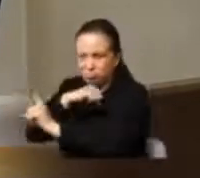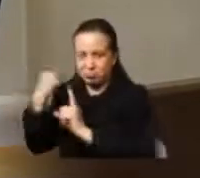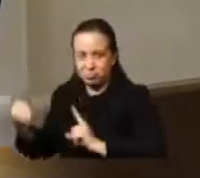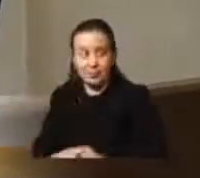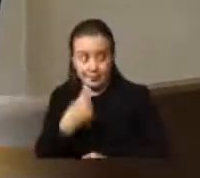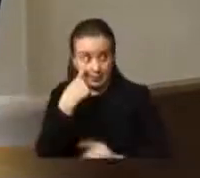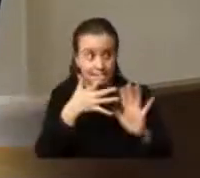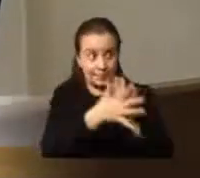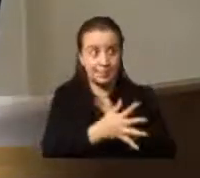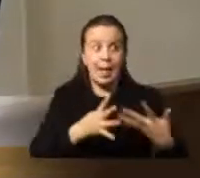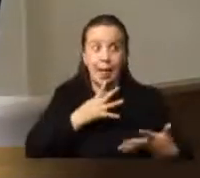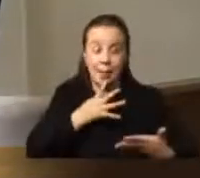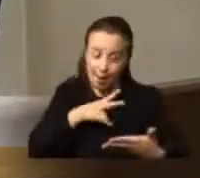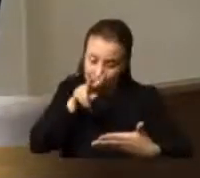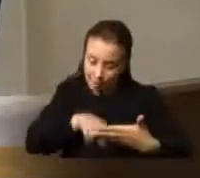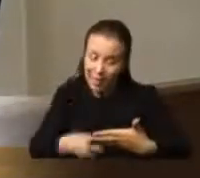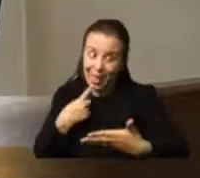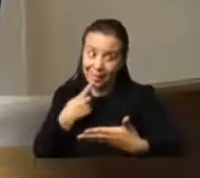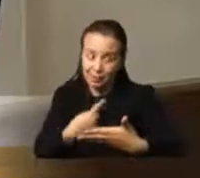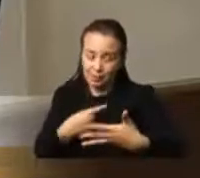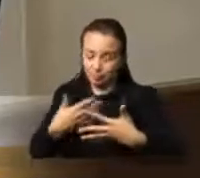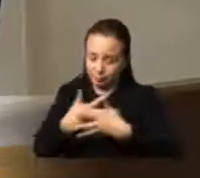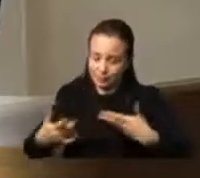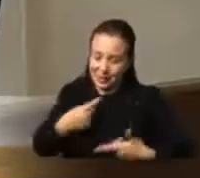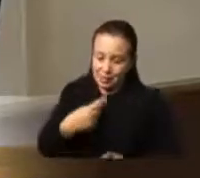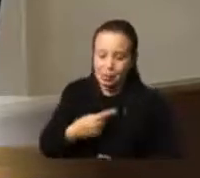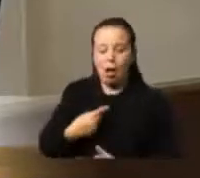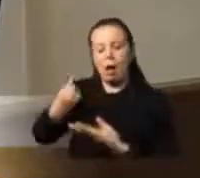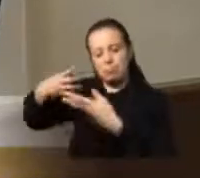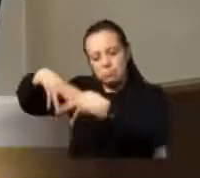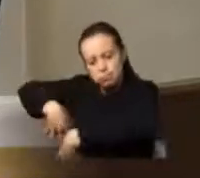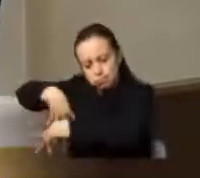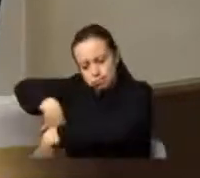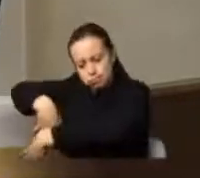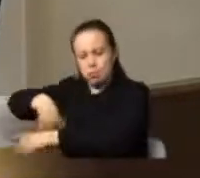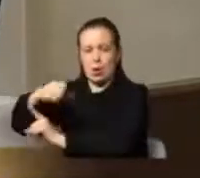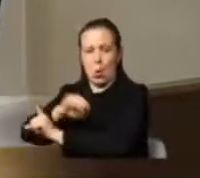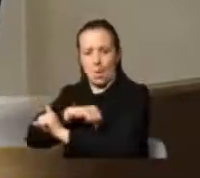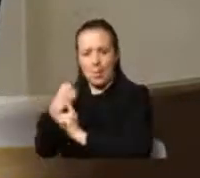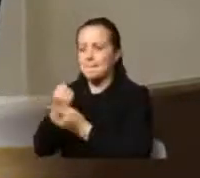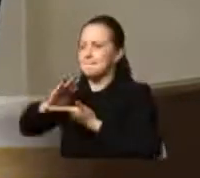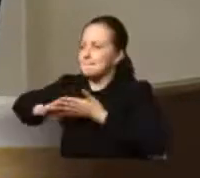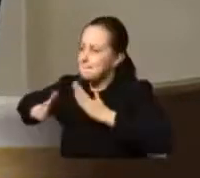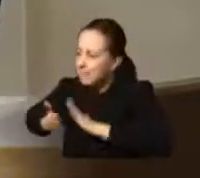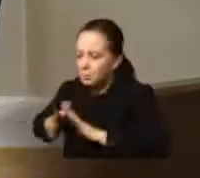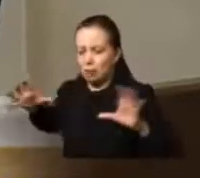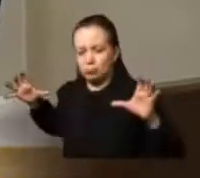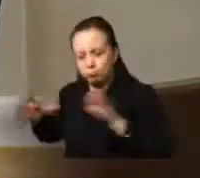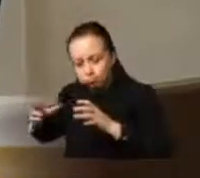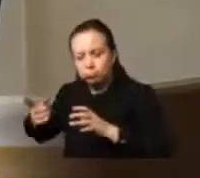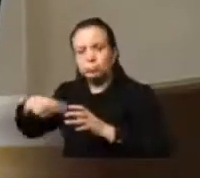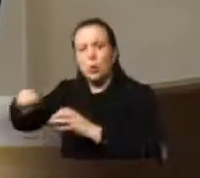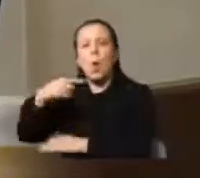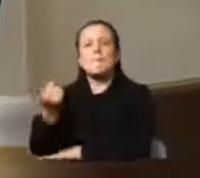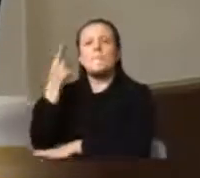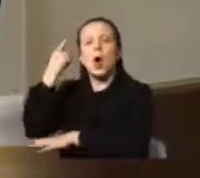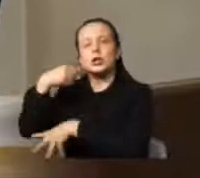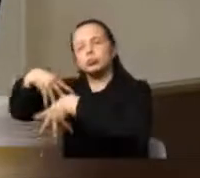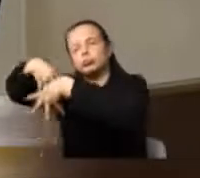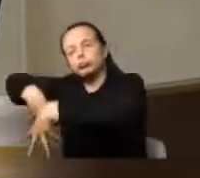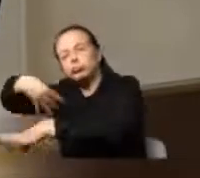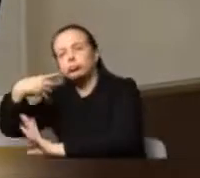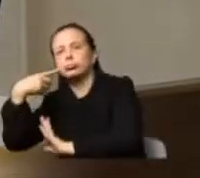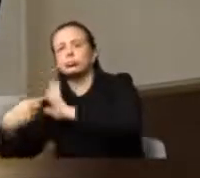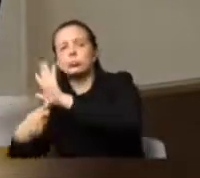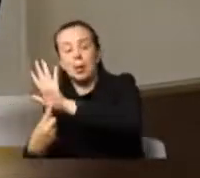leo, la movilización y la protesta pacífica como forma de acción política son